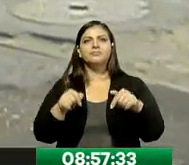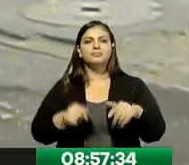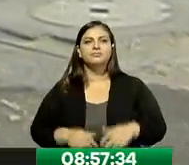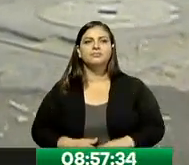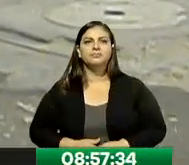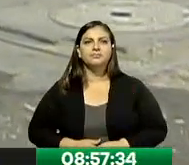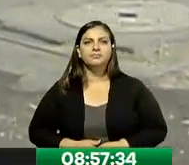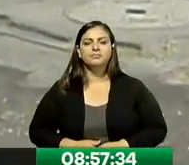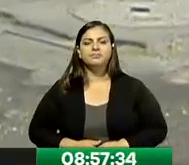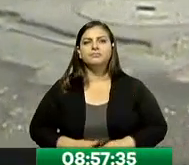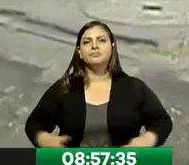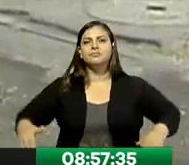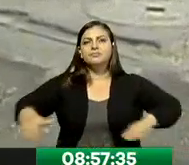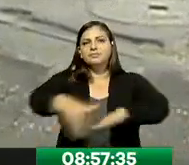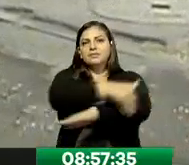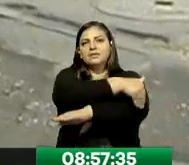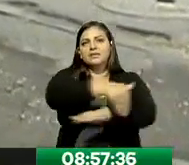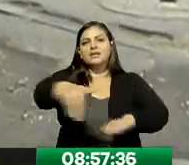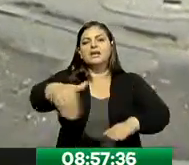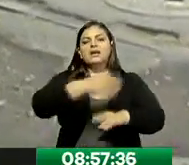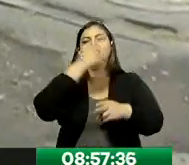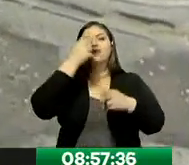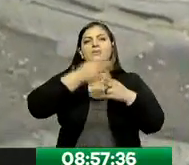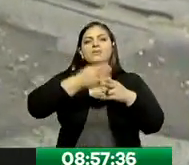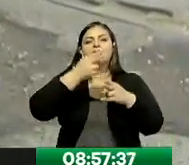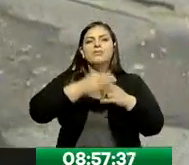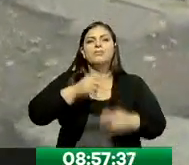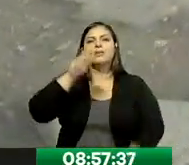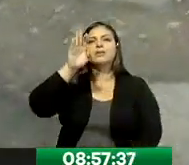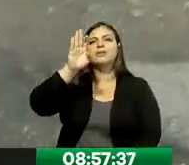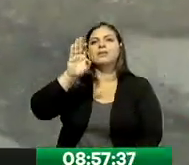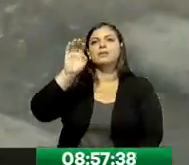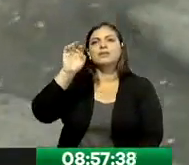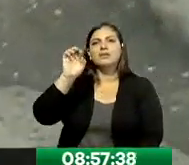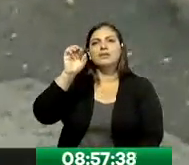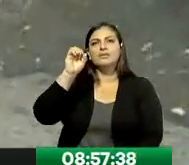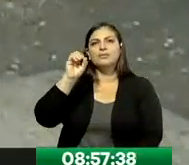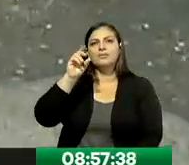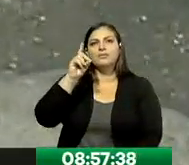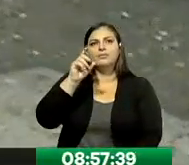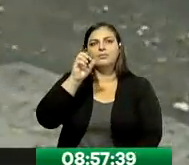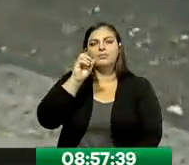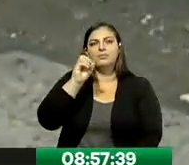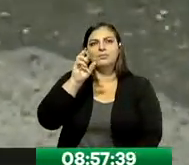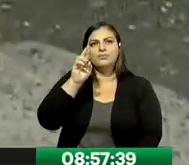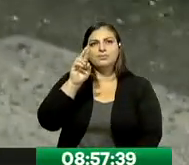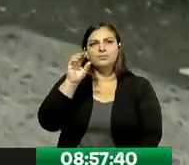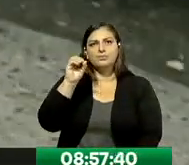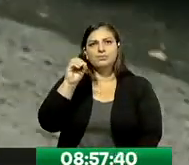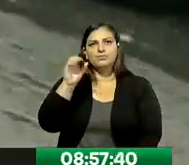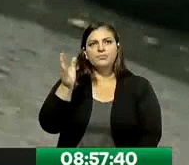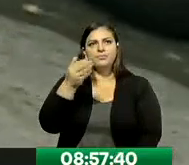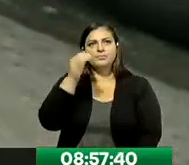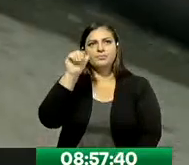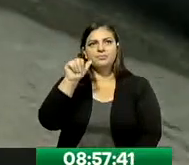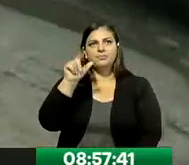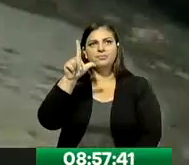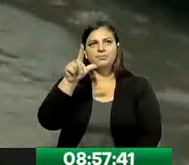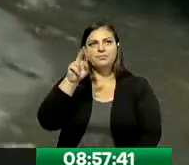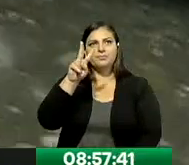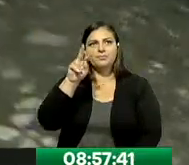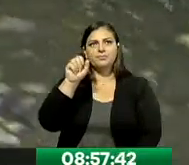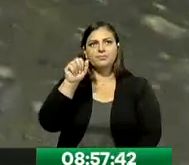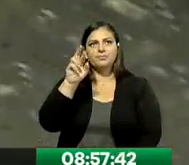es una calle principal que ocasiona inconvenientes para los conductores, por supuesto que mire, se meten con